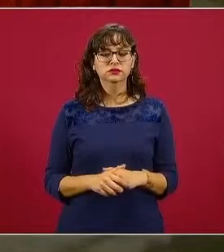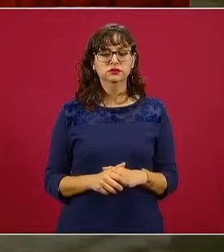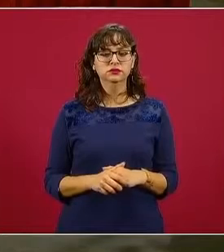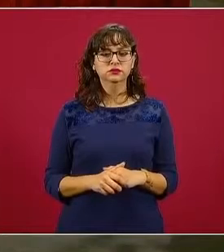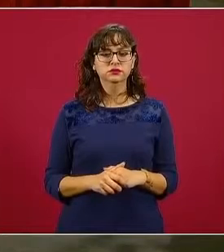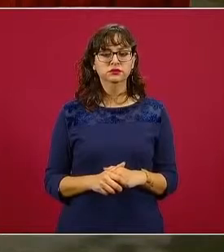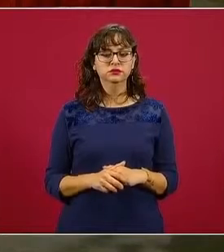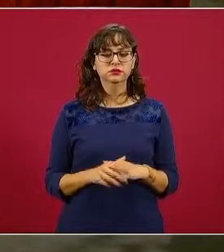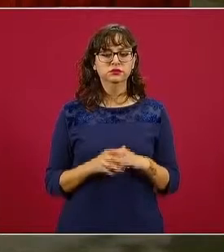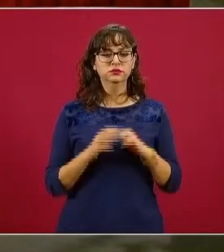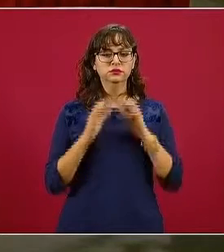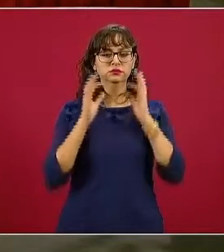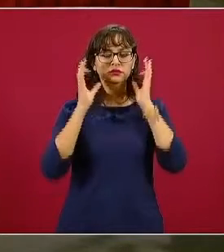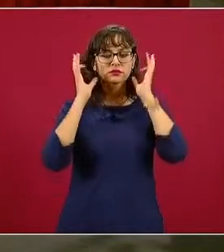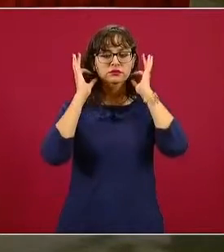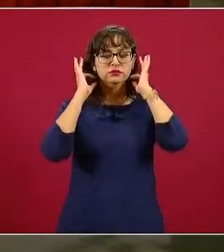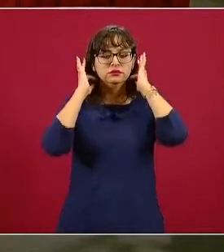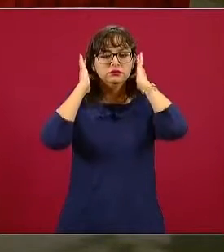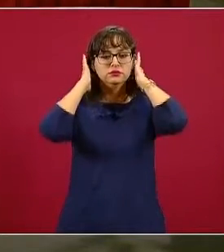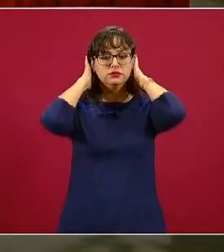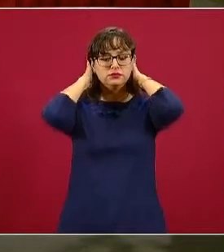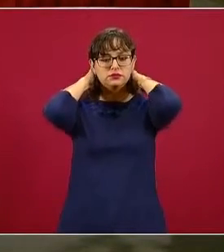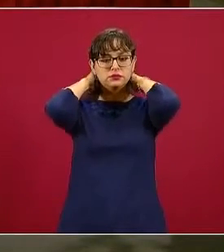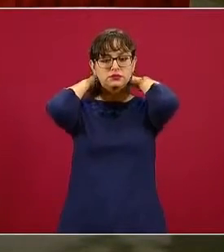Creo que hay una más. Una más.